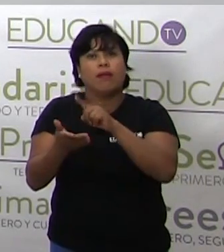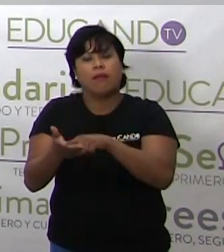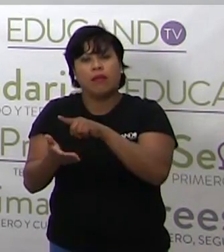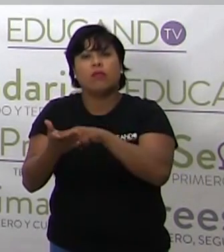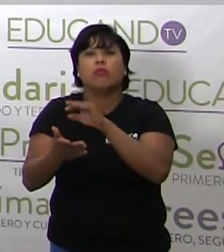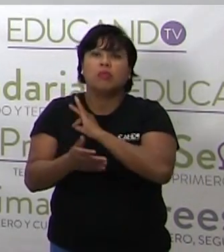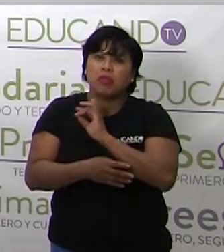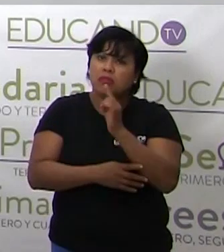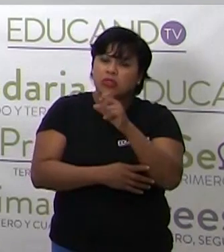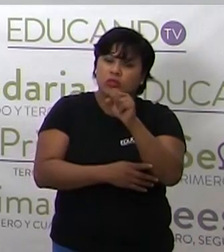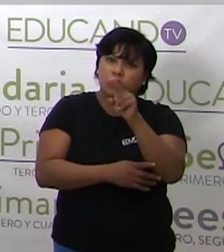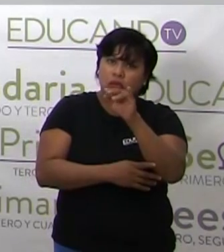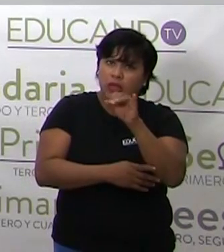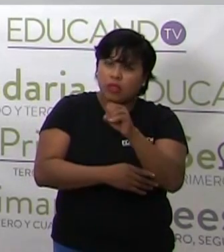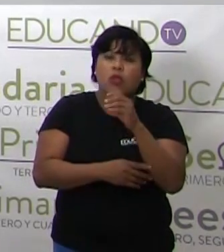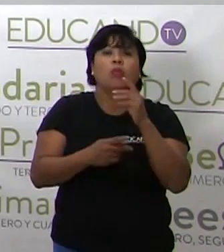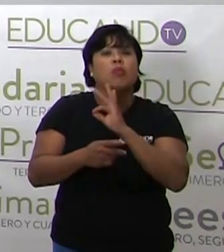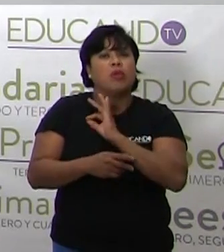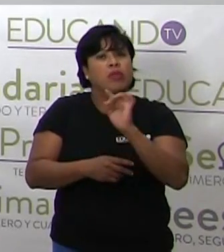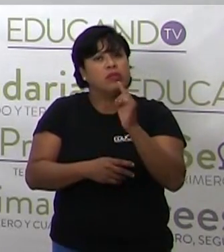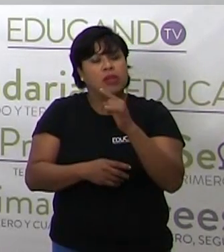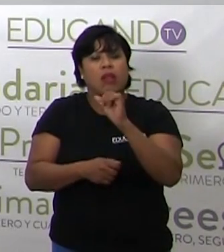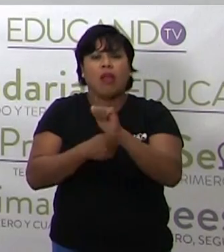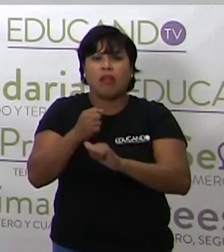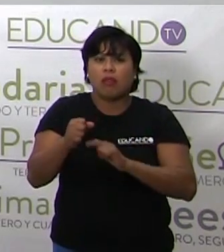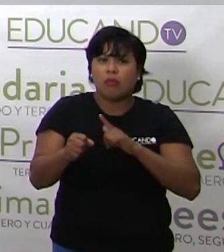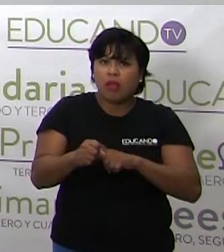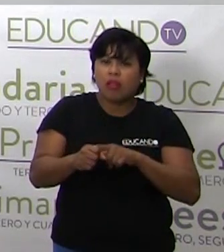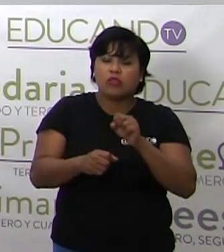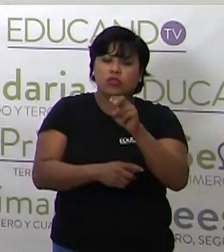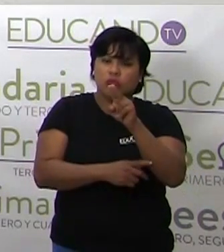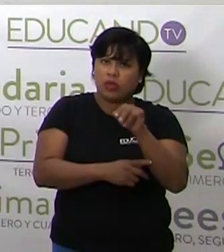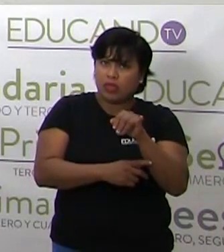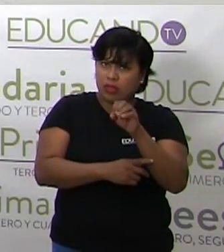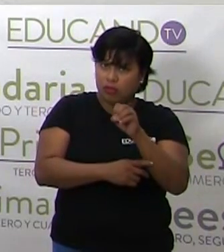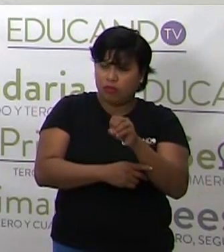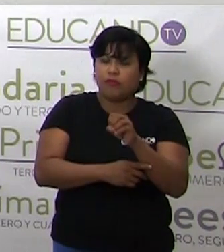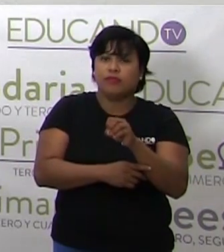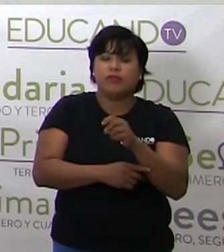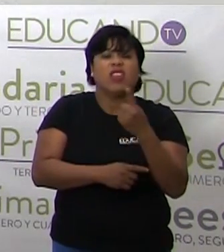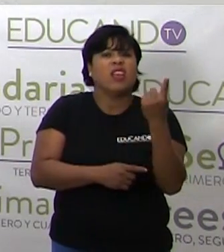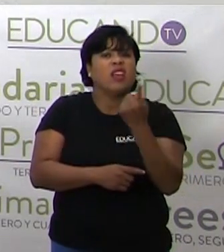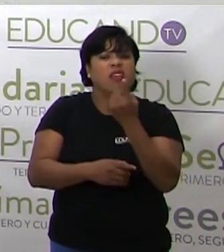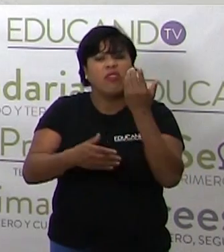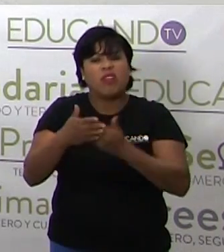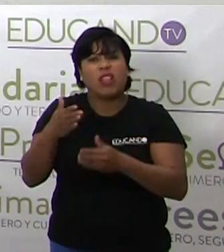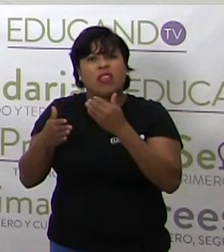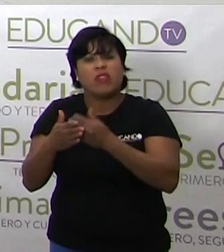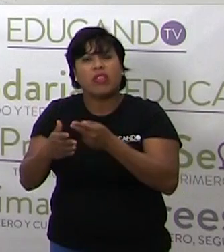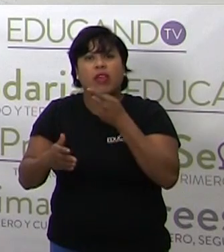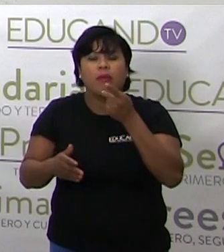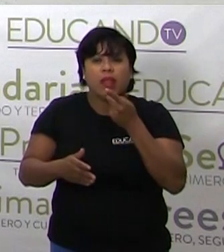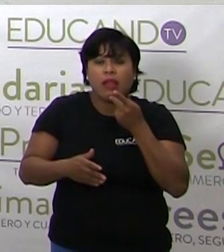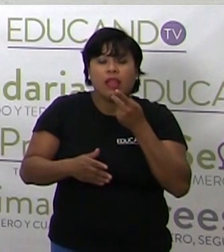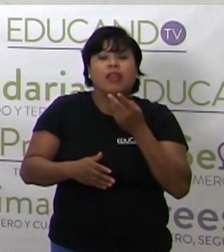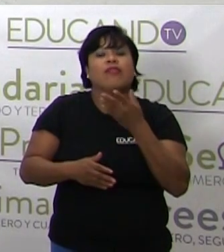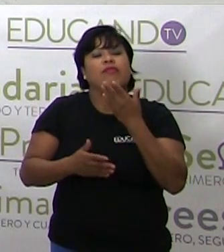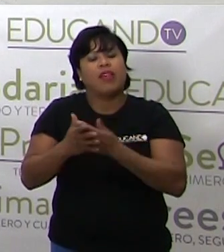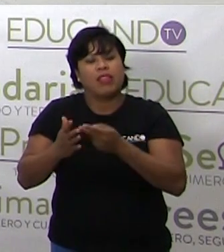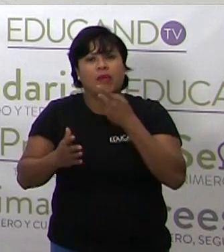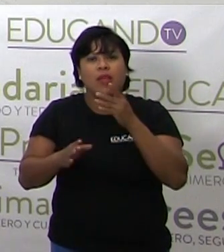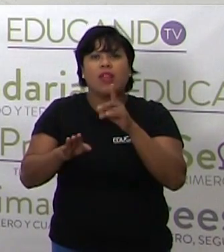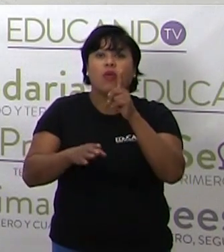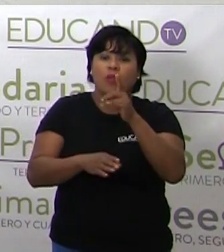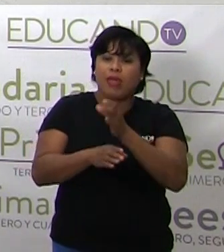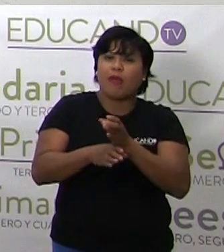ser sujetos, de animales que pueden ser sujetos. ¿Qué nos faltaría hablar? Nos faltaría hablar de un